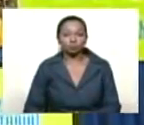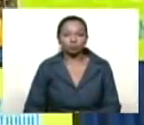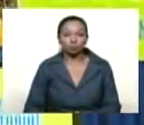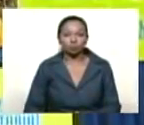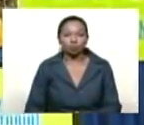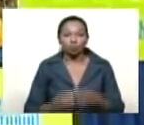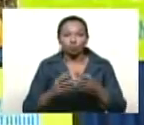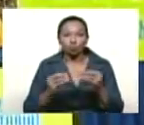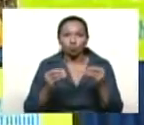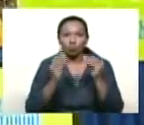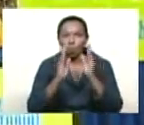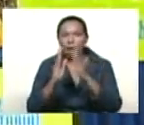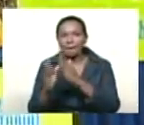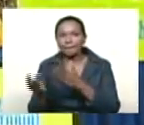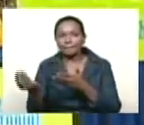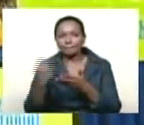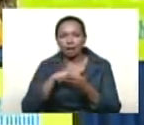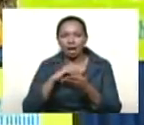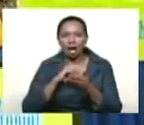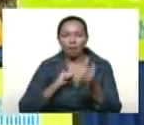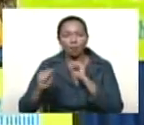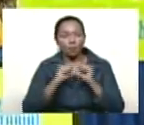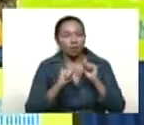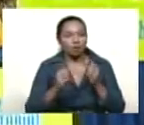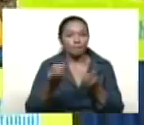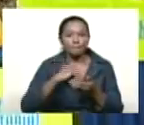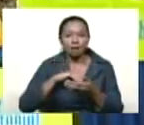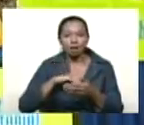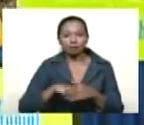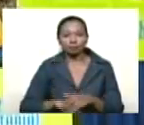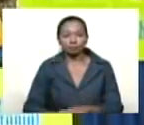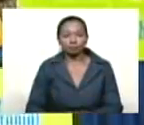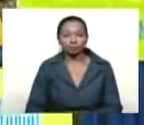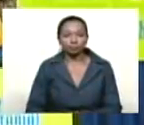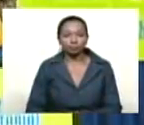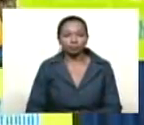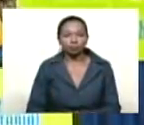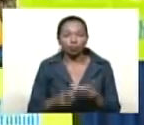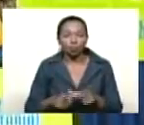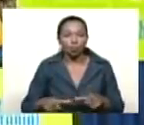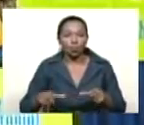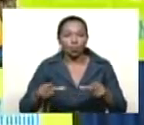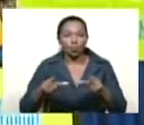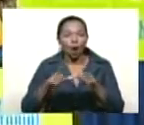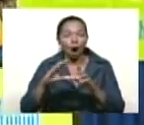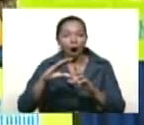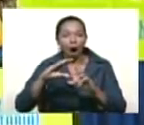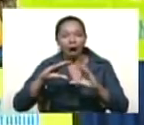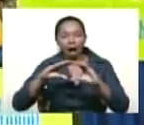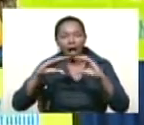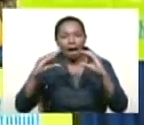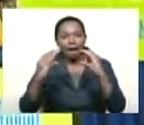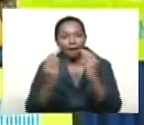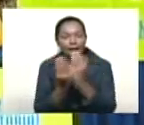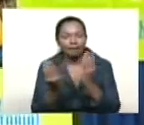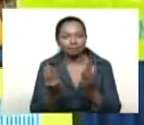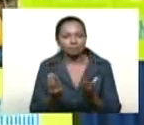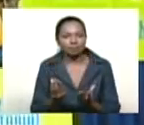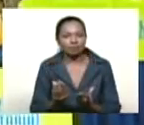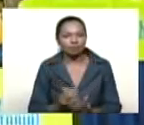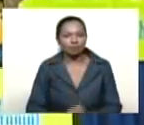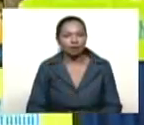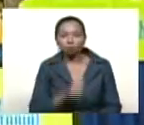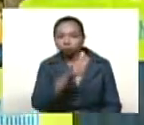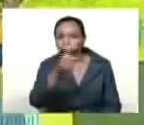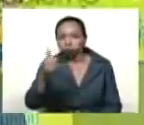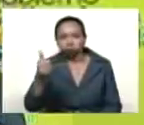logística, el mobiliario, las aulas de clase. Muchos de ustedes que hoy se